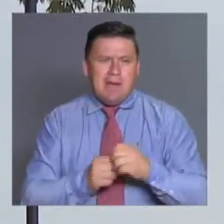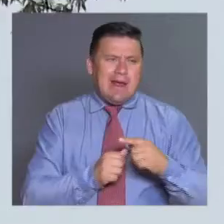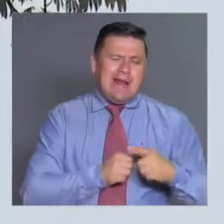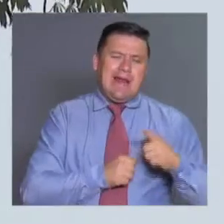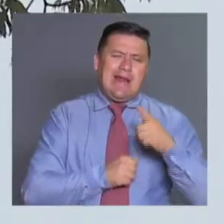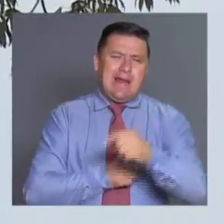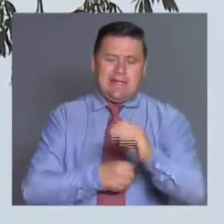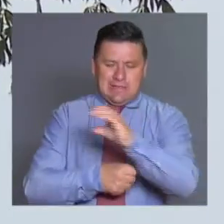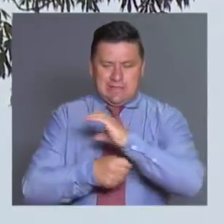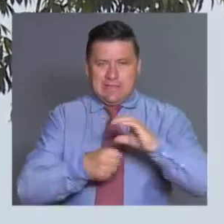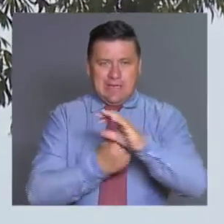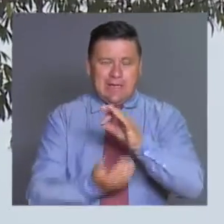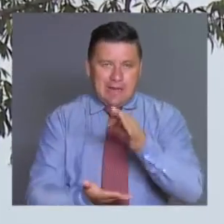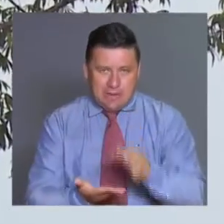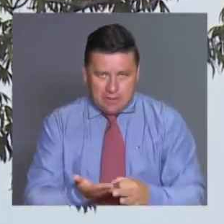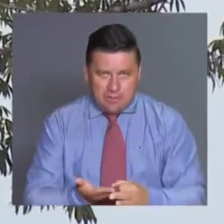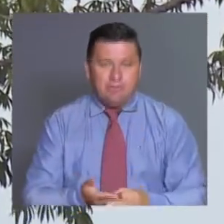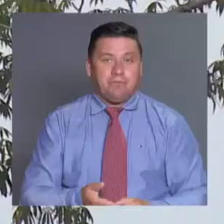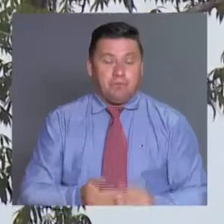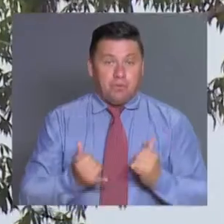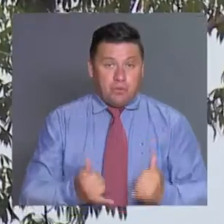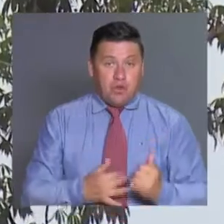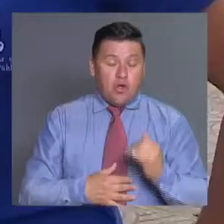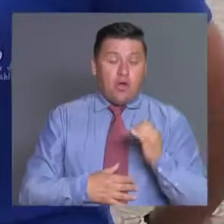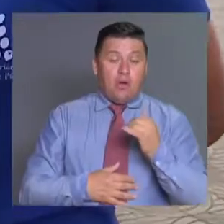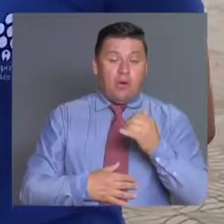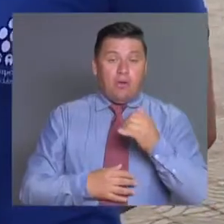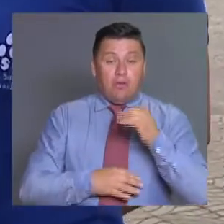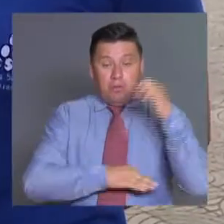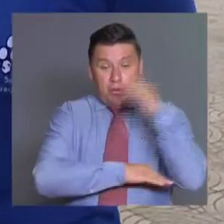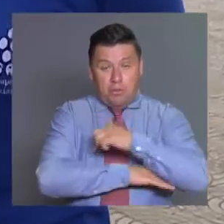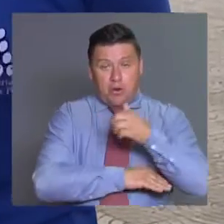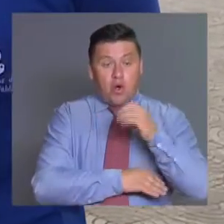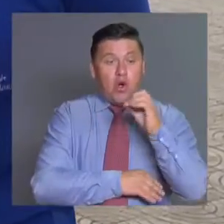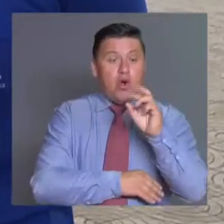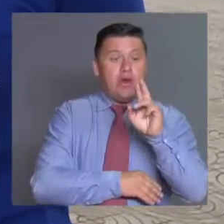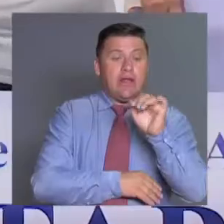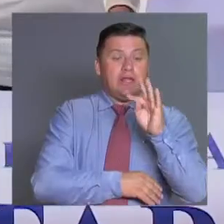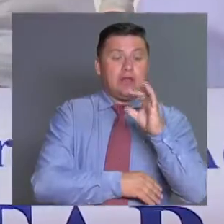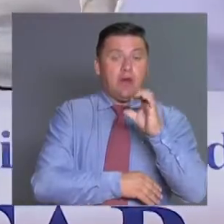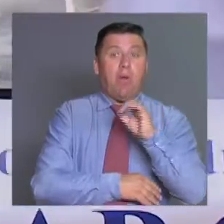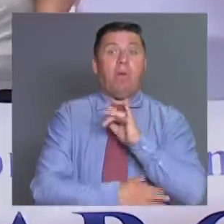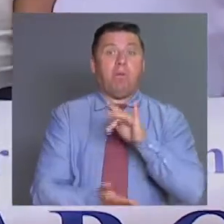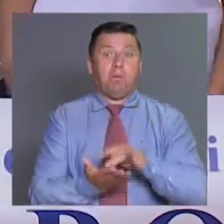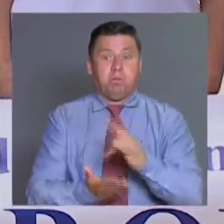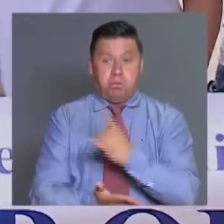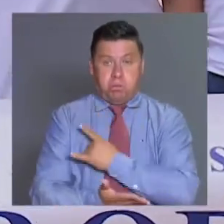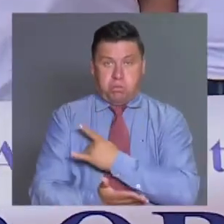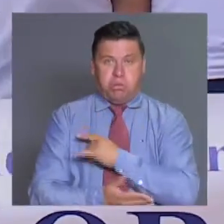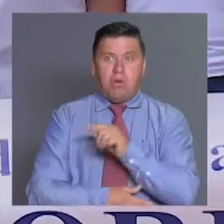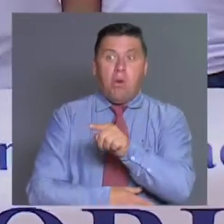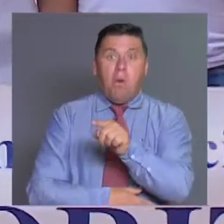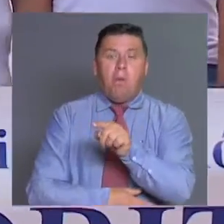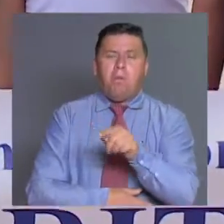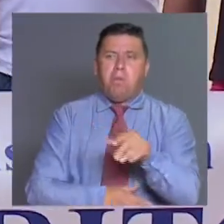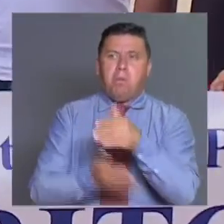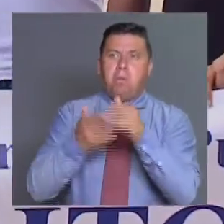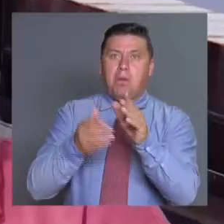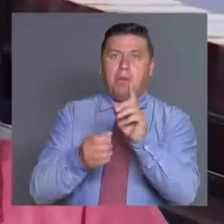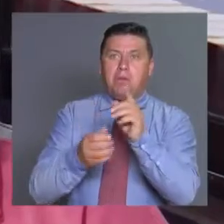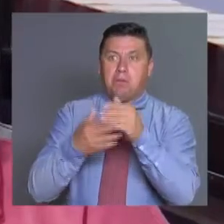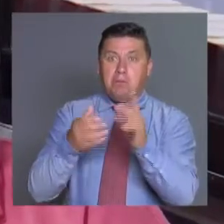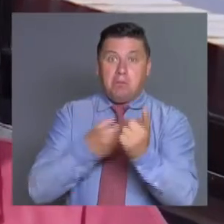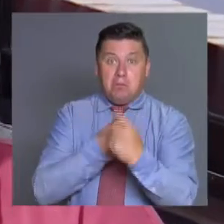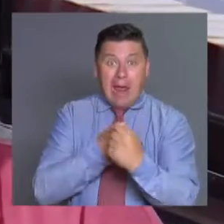apartados de las ciudades capitales orito putumayo cuenta con la presencia de la escuela y se encuentran abiertas las